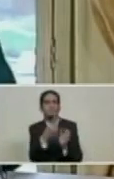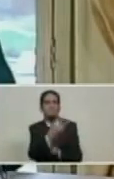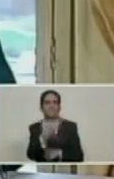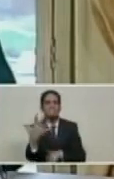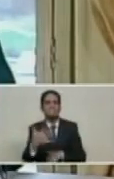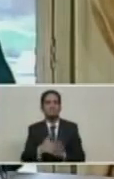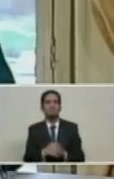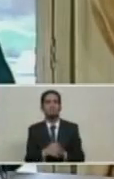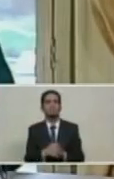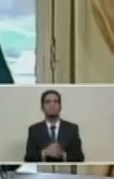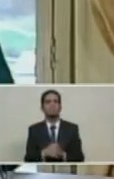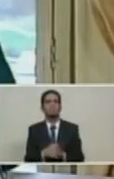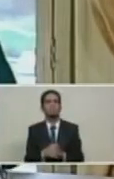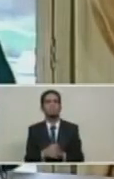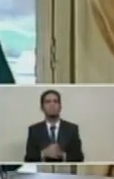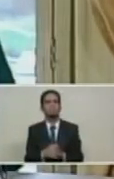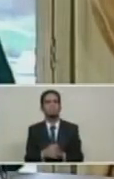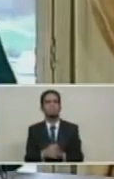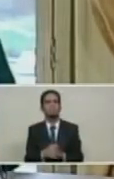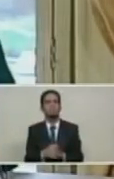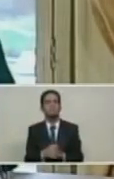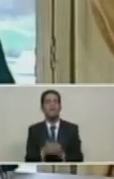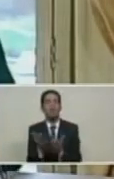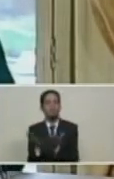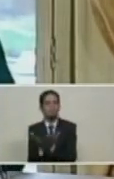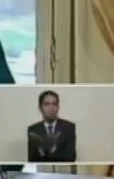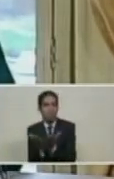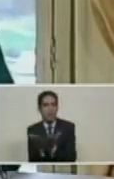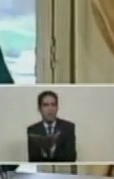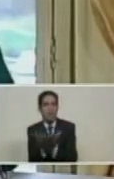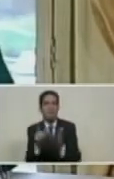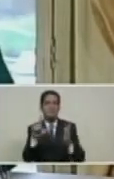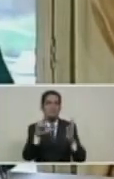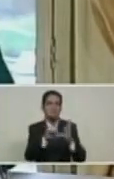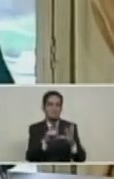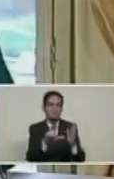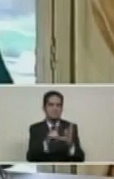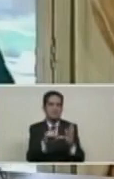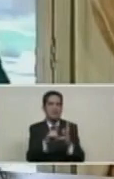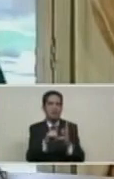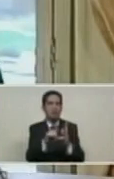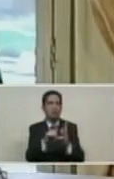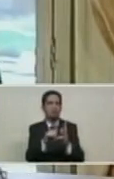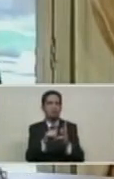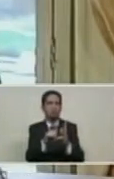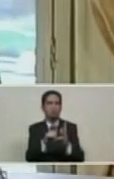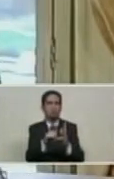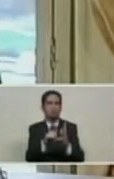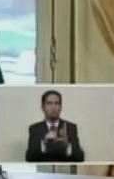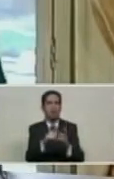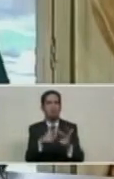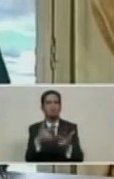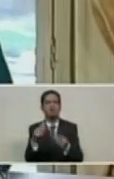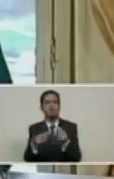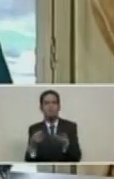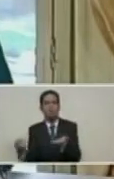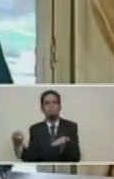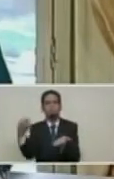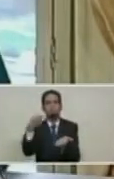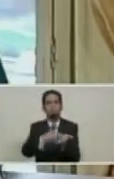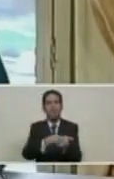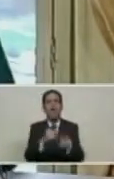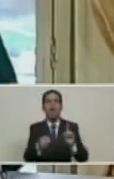Las inversiones, escuelas, liceos, la subvención a algunos sectores